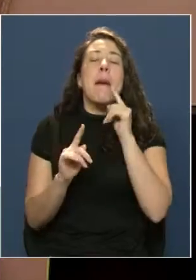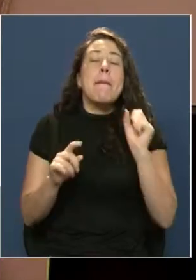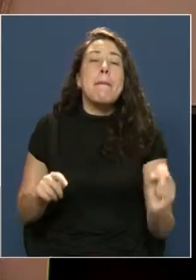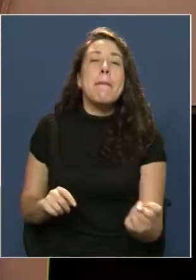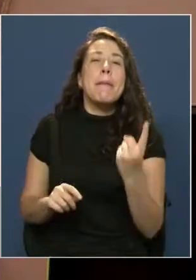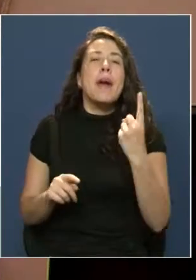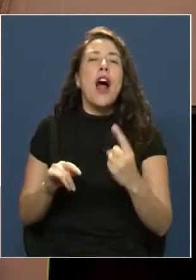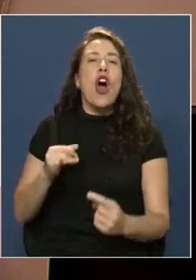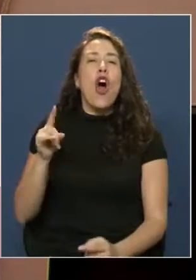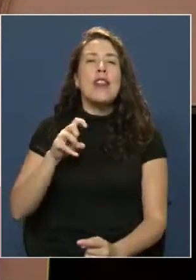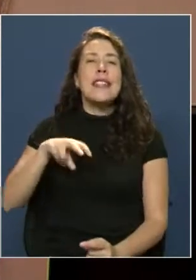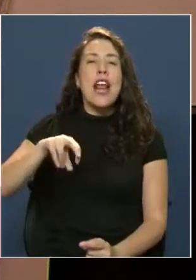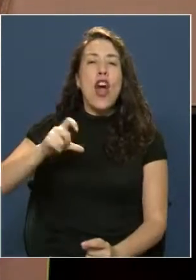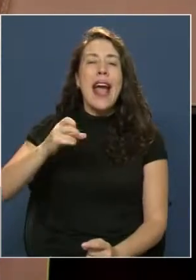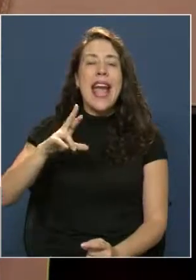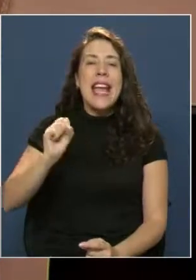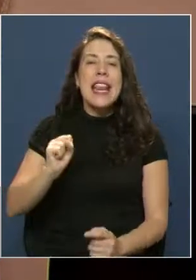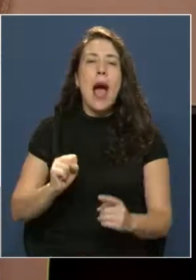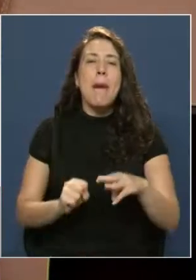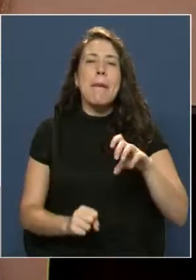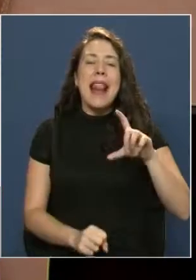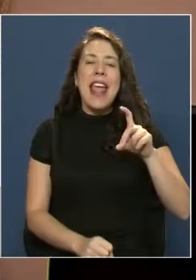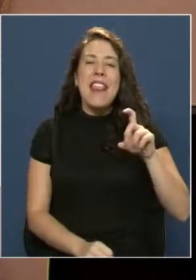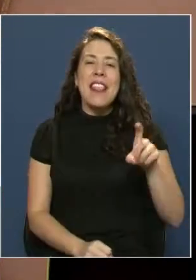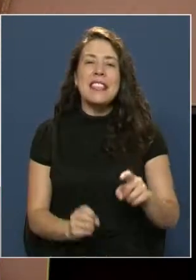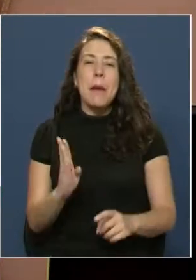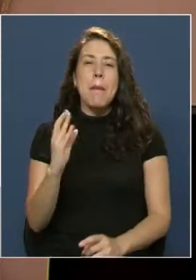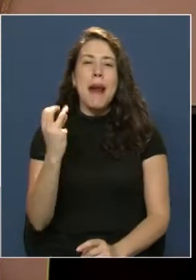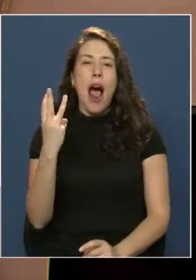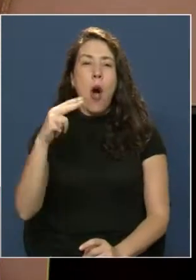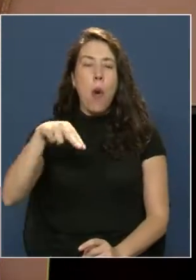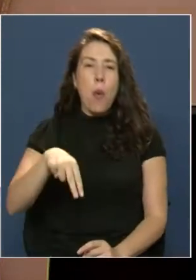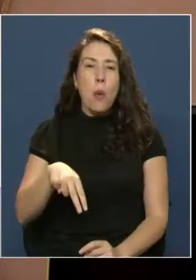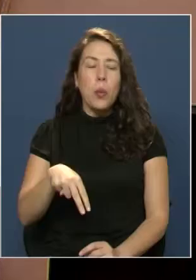pioneros José Nogueira, José Menéndez, Mauricio Brown,